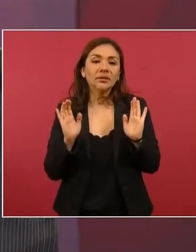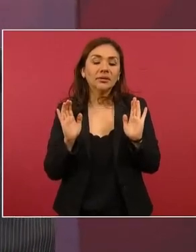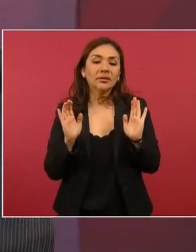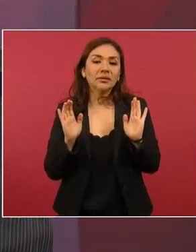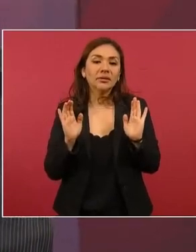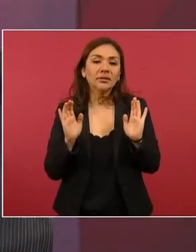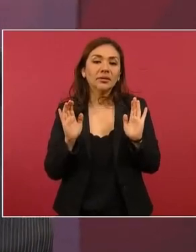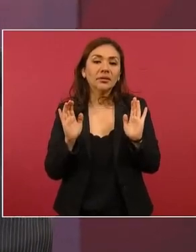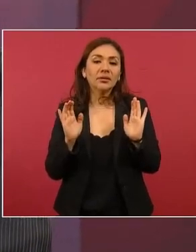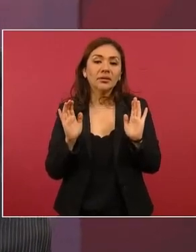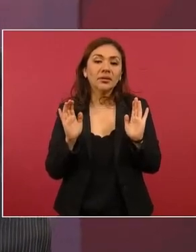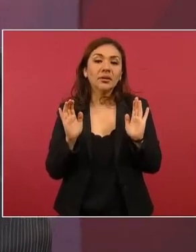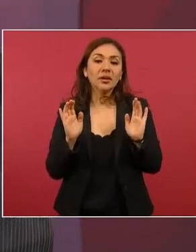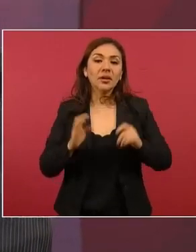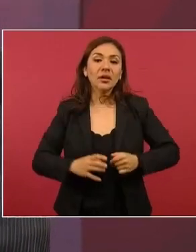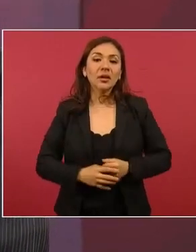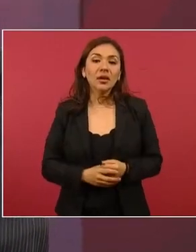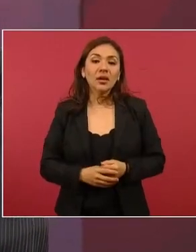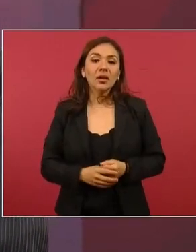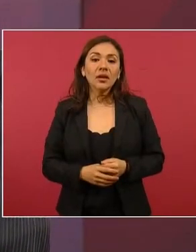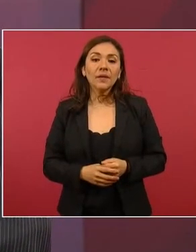eso es